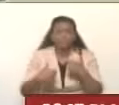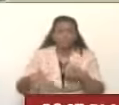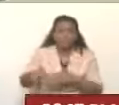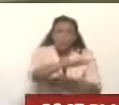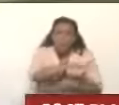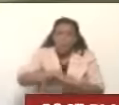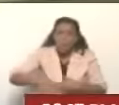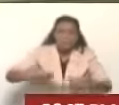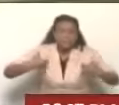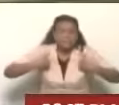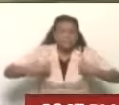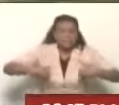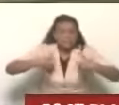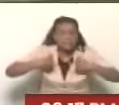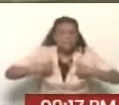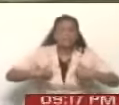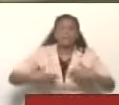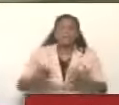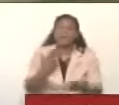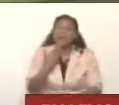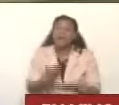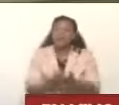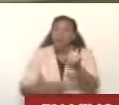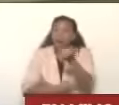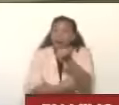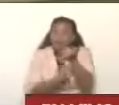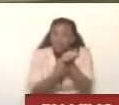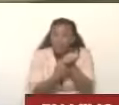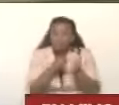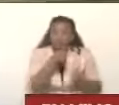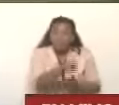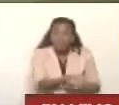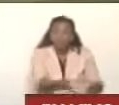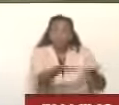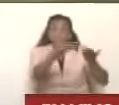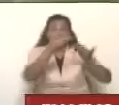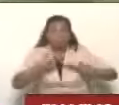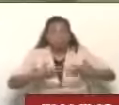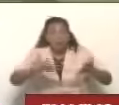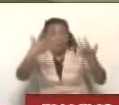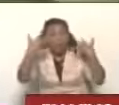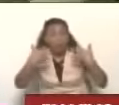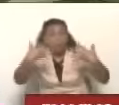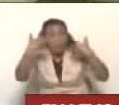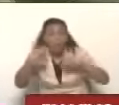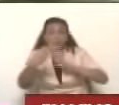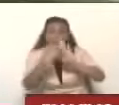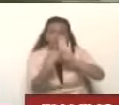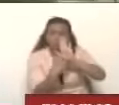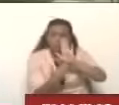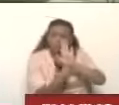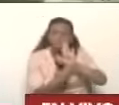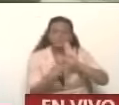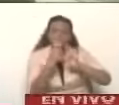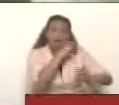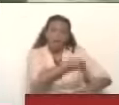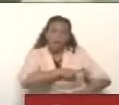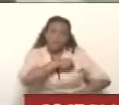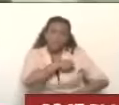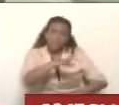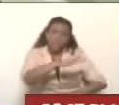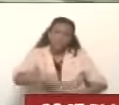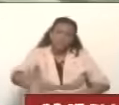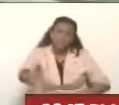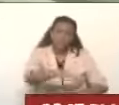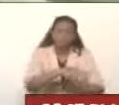un importante esfuerzo. Gracias al aporte, gracias al apoyo, a la orientación, a la dirección que usted le ha dado aquí